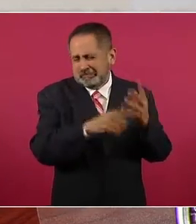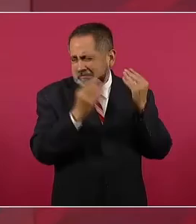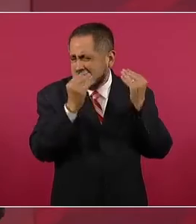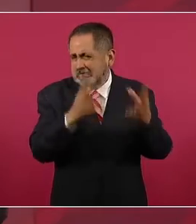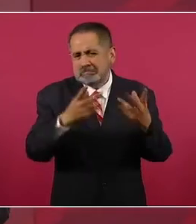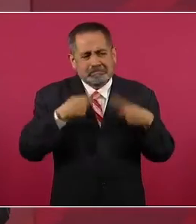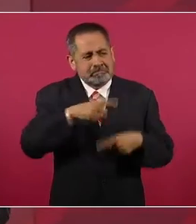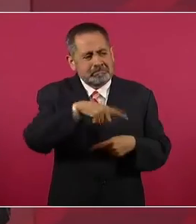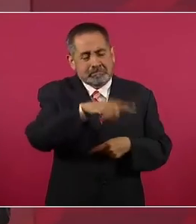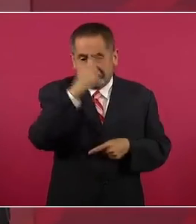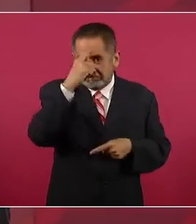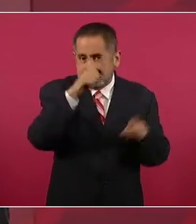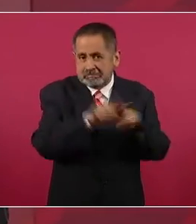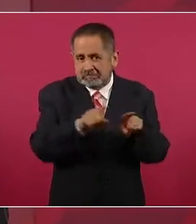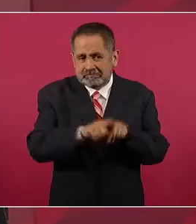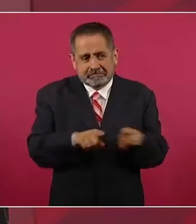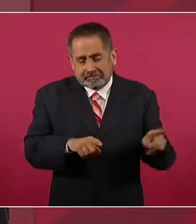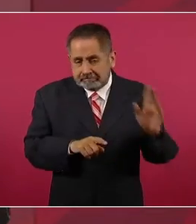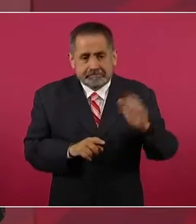muchísimos